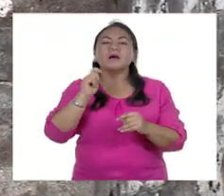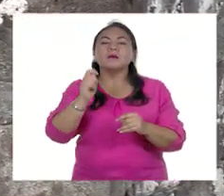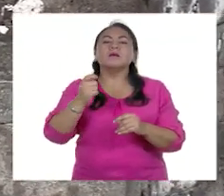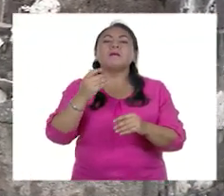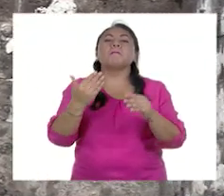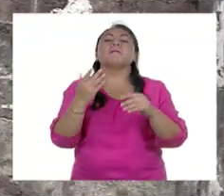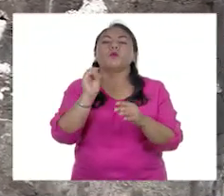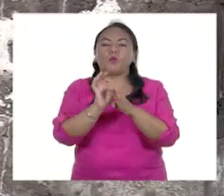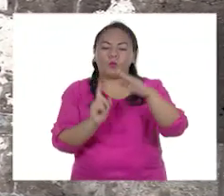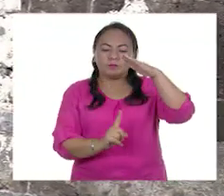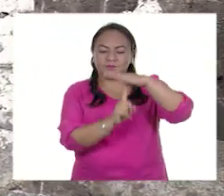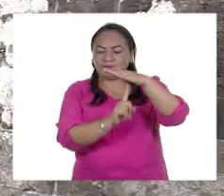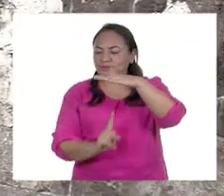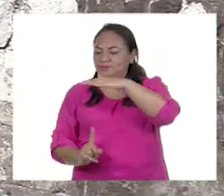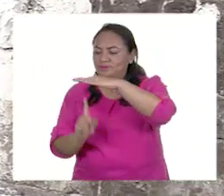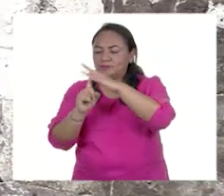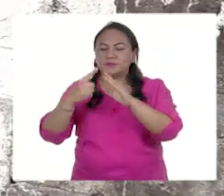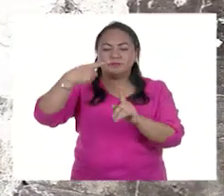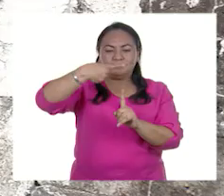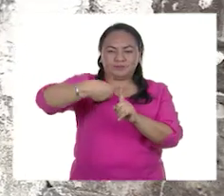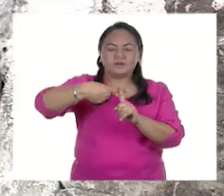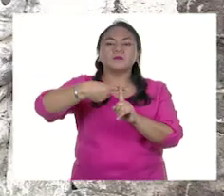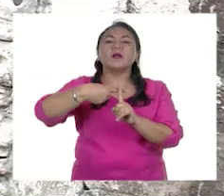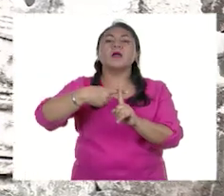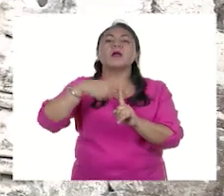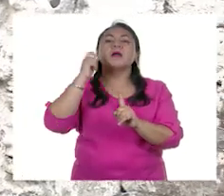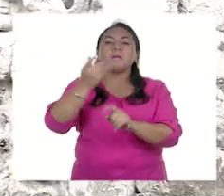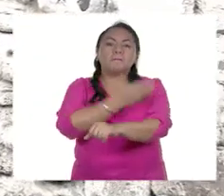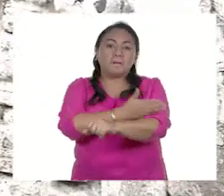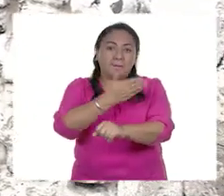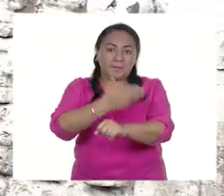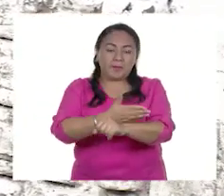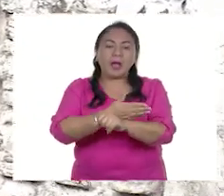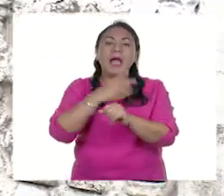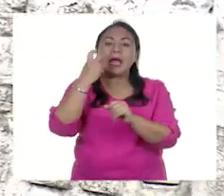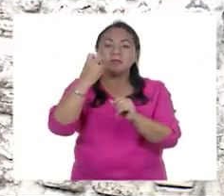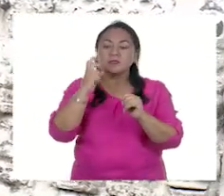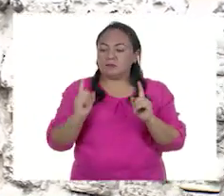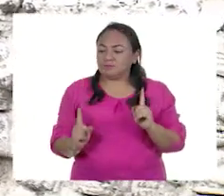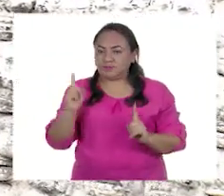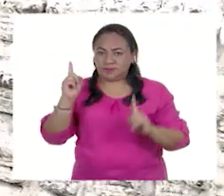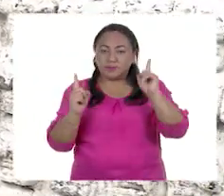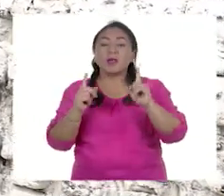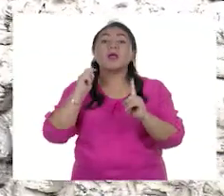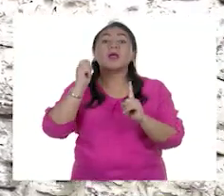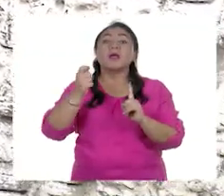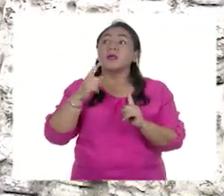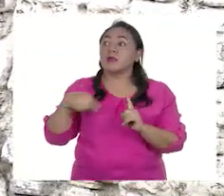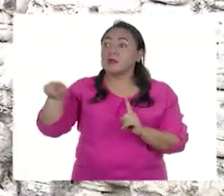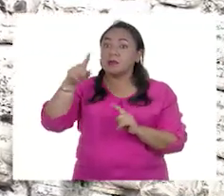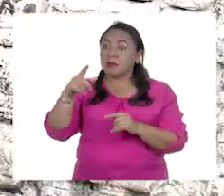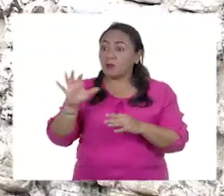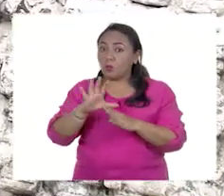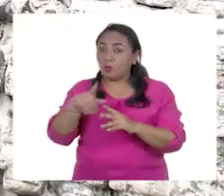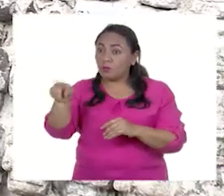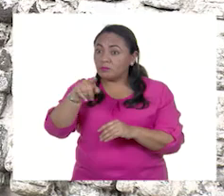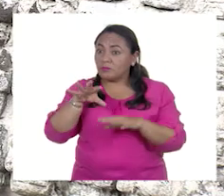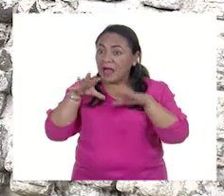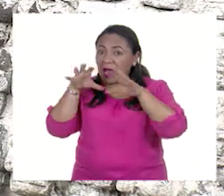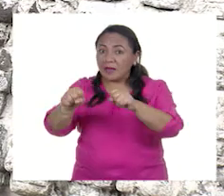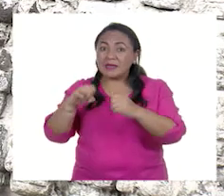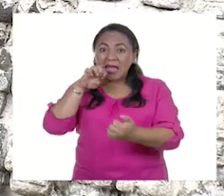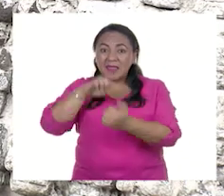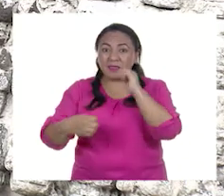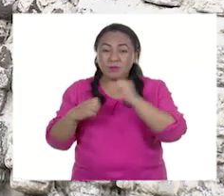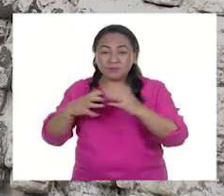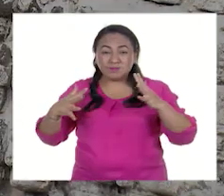madera entrelazadas y en donde ensartaban las cabezas de los guerreros enemigos que eran sacrificados en el